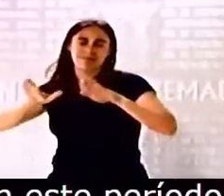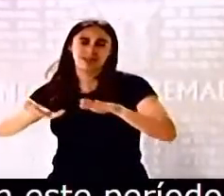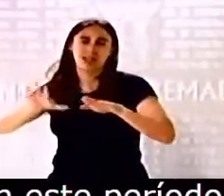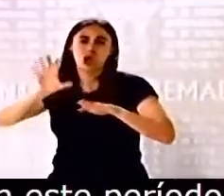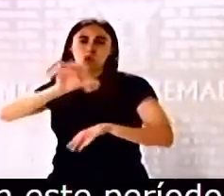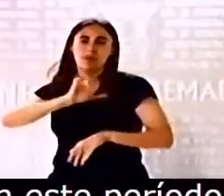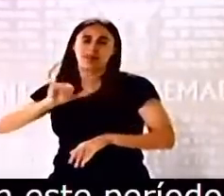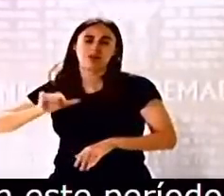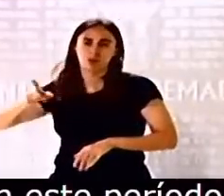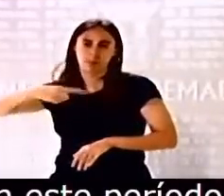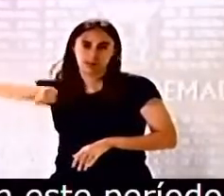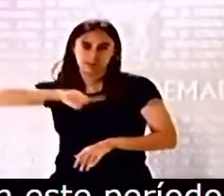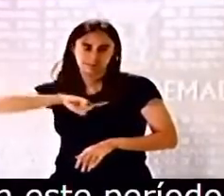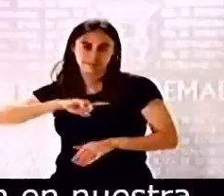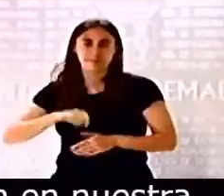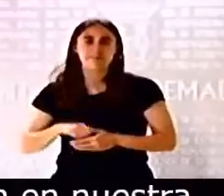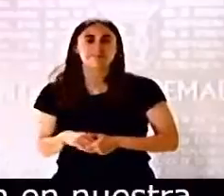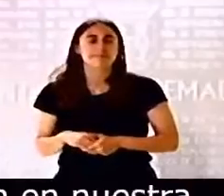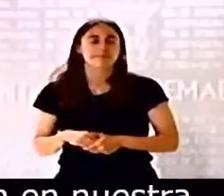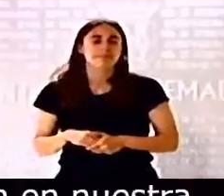autónoma.